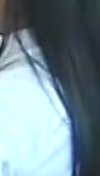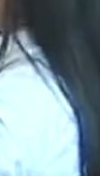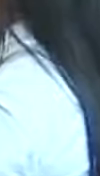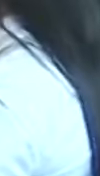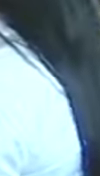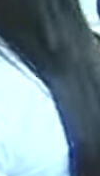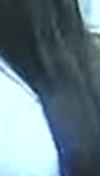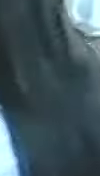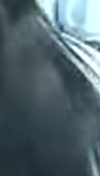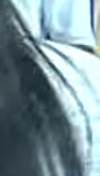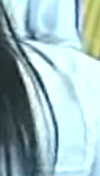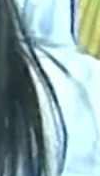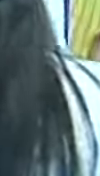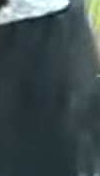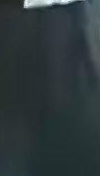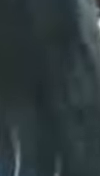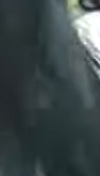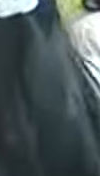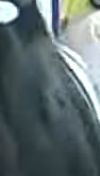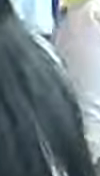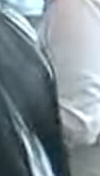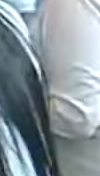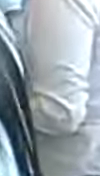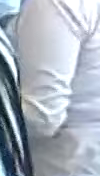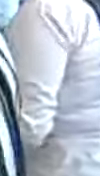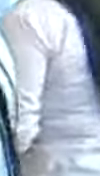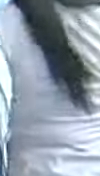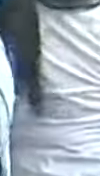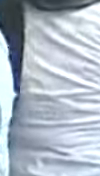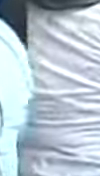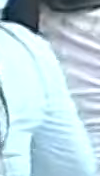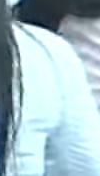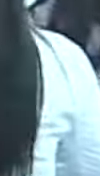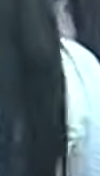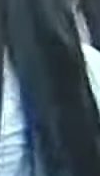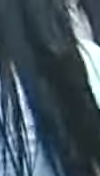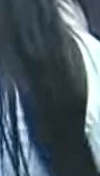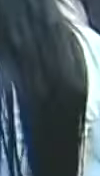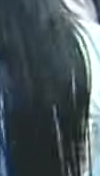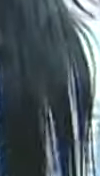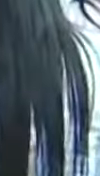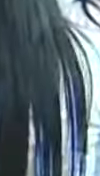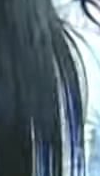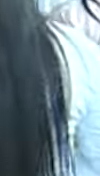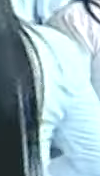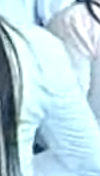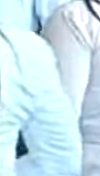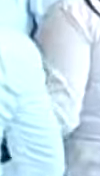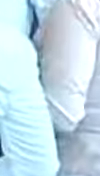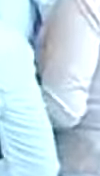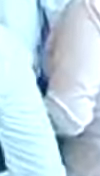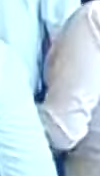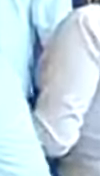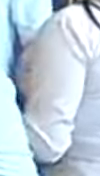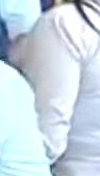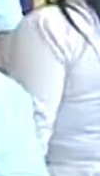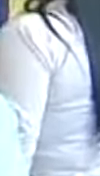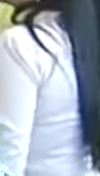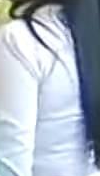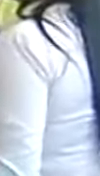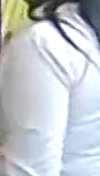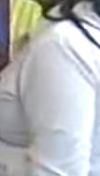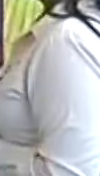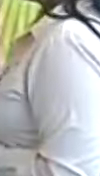es trabajo, es milagro, es esfuerzo, es el programa más completo y milagroso. Allí vemos entonces en las imágenes el saludo que le